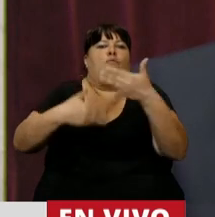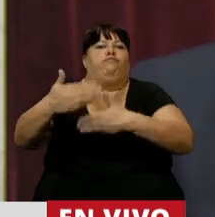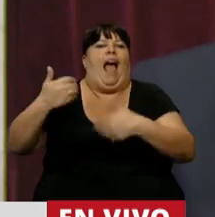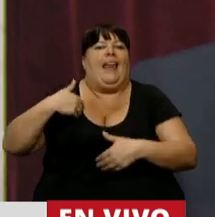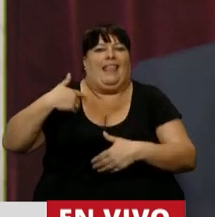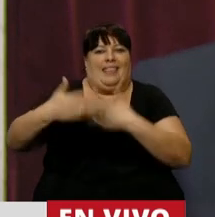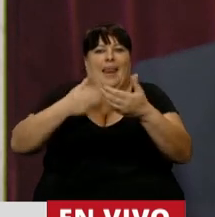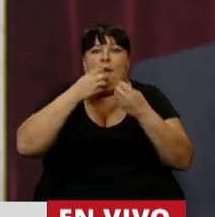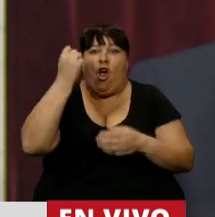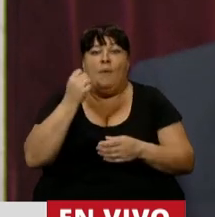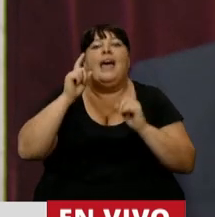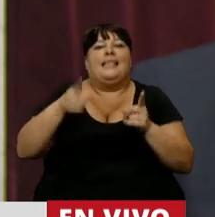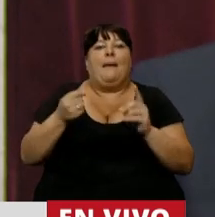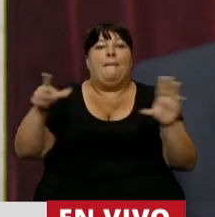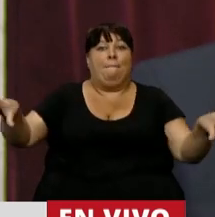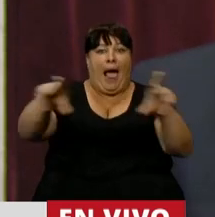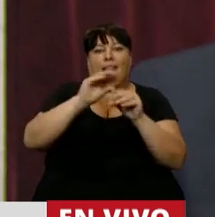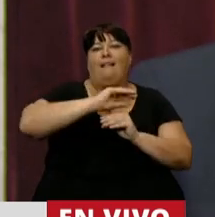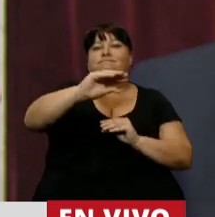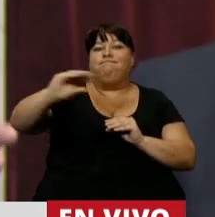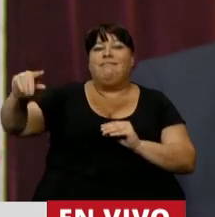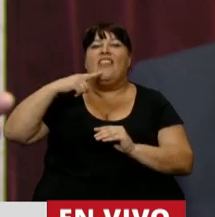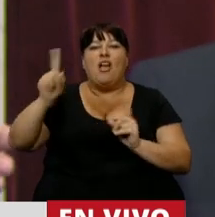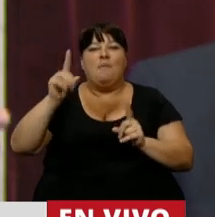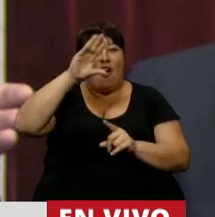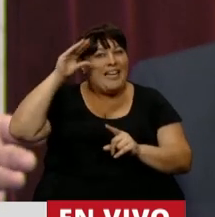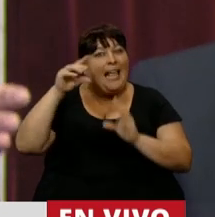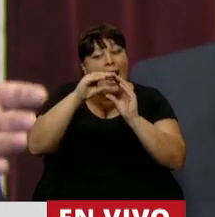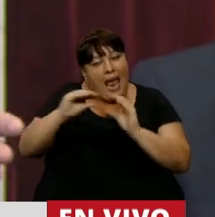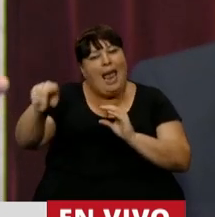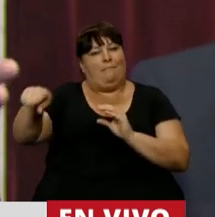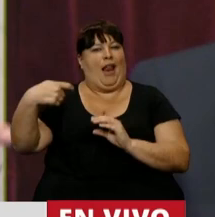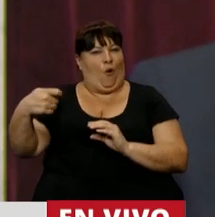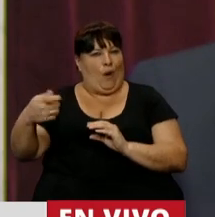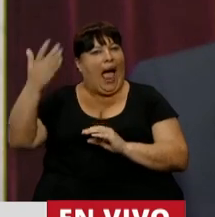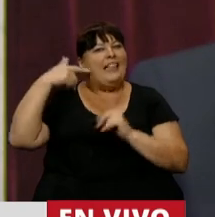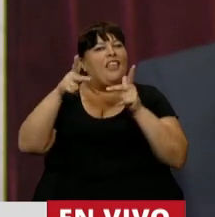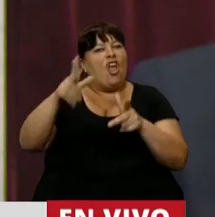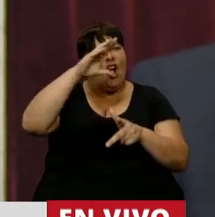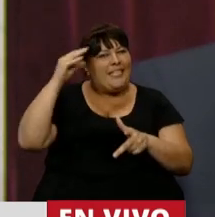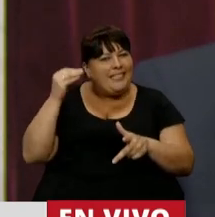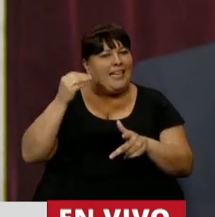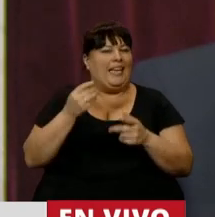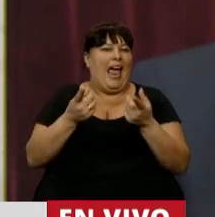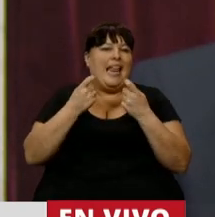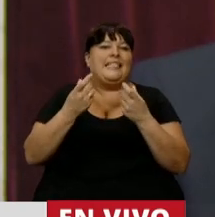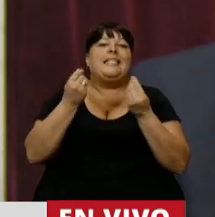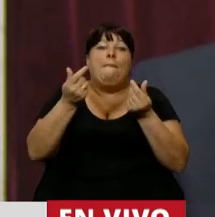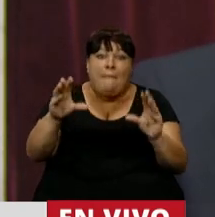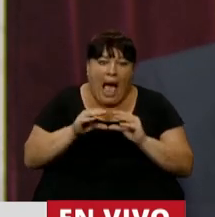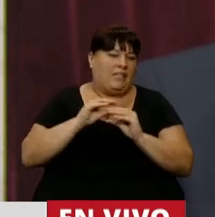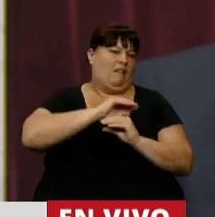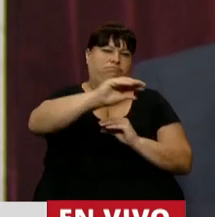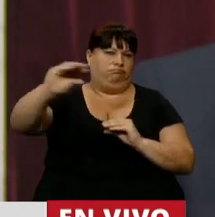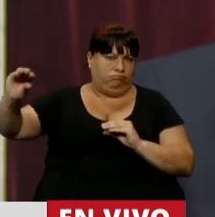crecimiento económico con distribución del ingreso, como bien lo planteó Cristina Fernández de Kirchner hace unos días, en el sentido de la necesidad redistributiva. Y